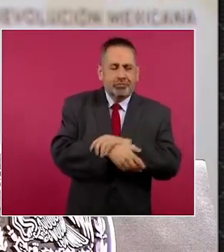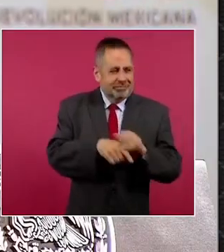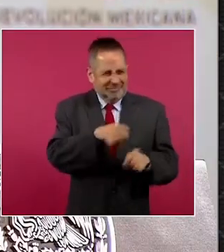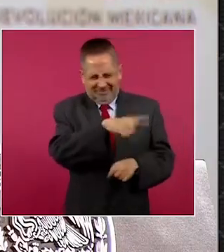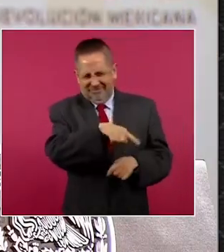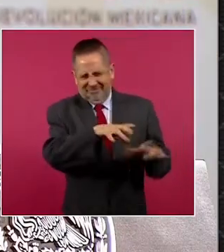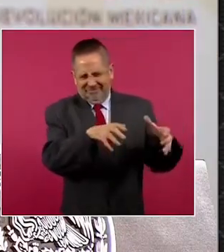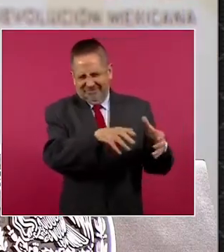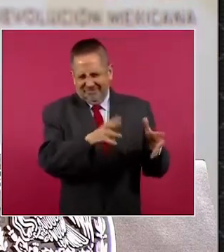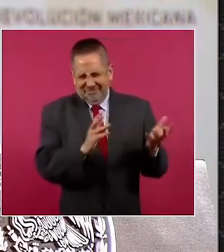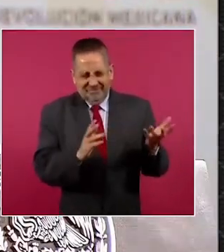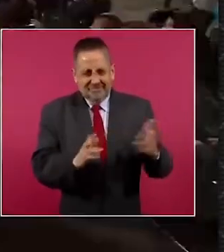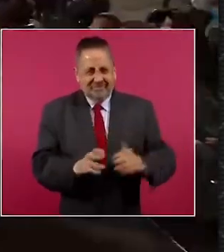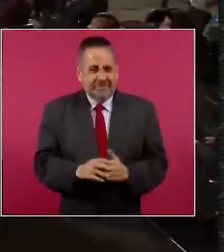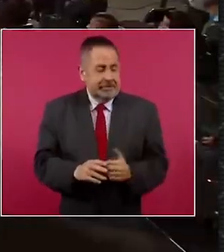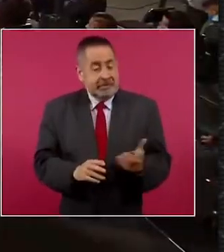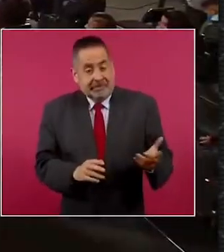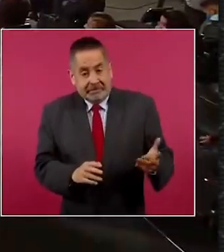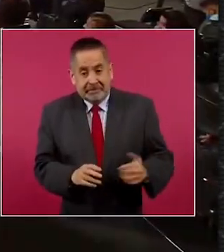A lo mejor